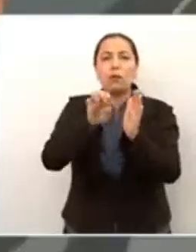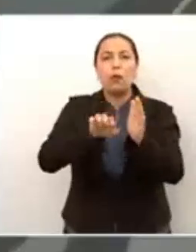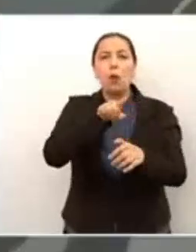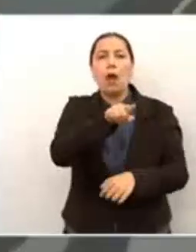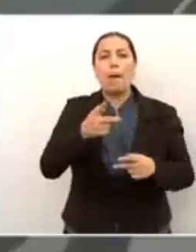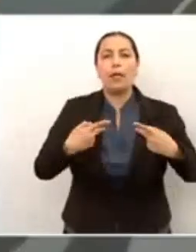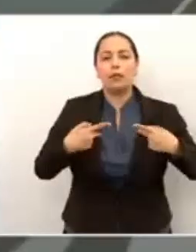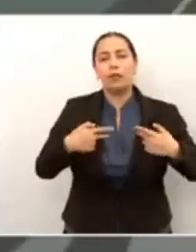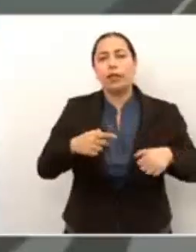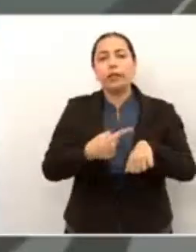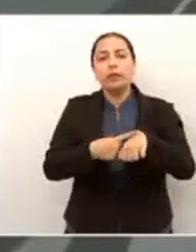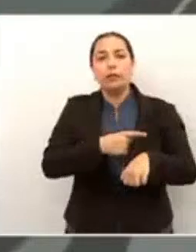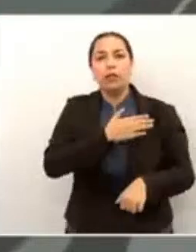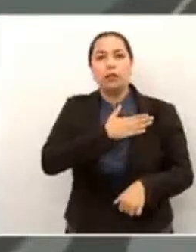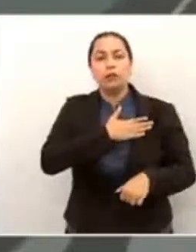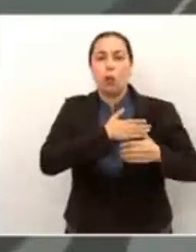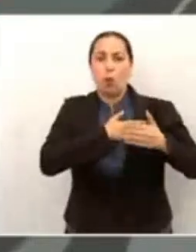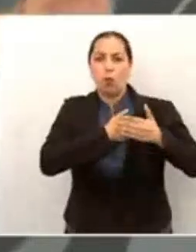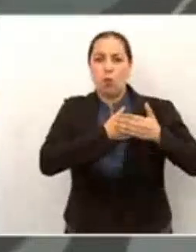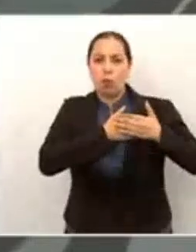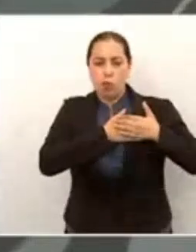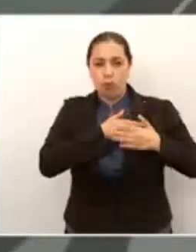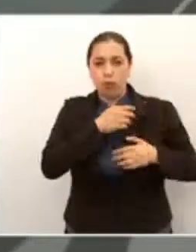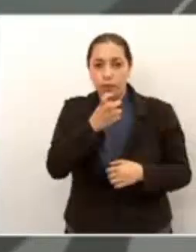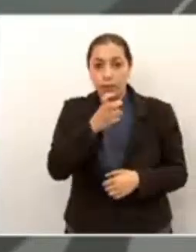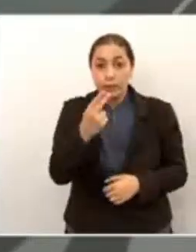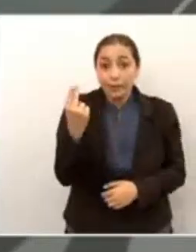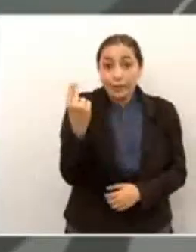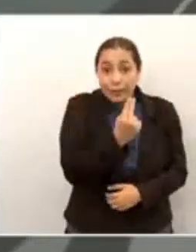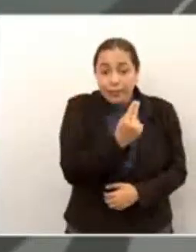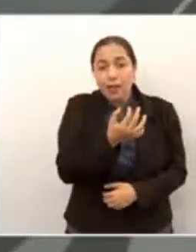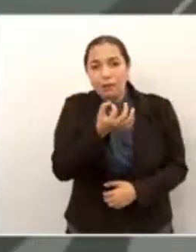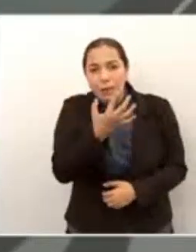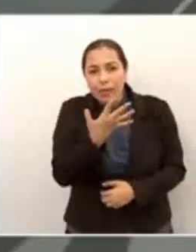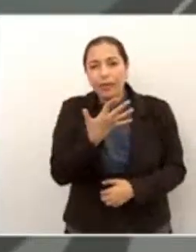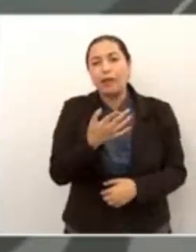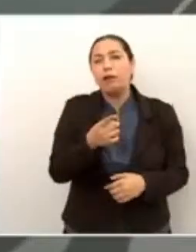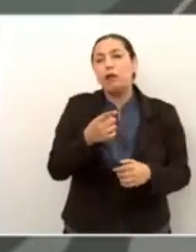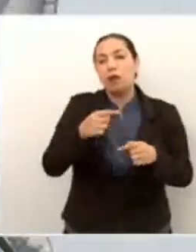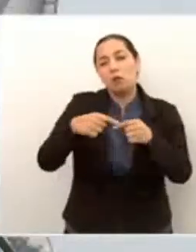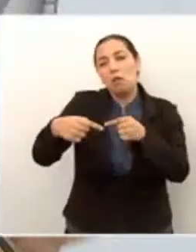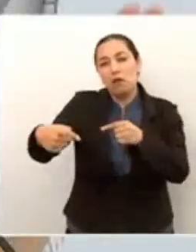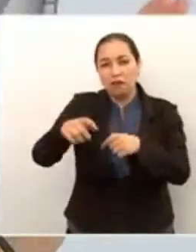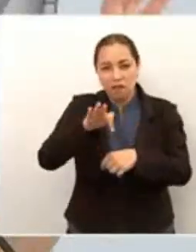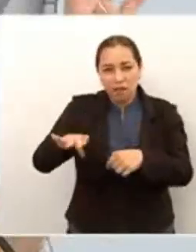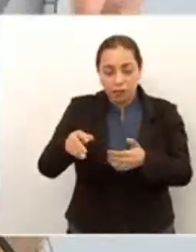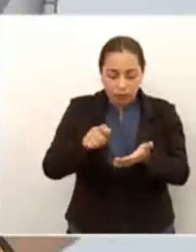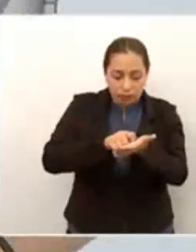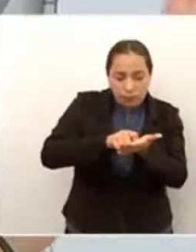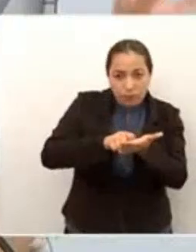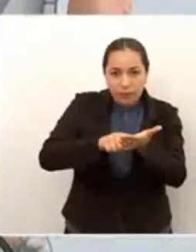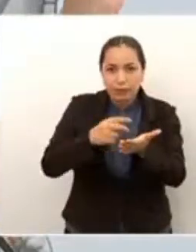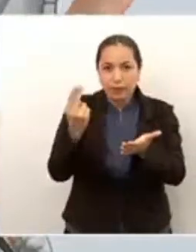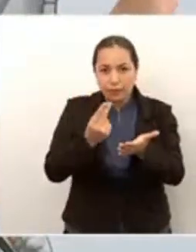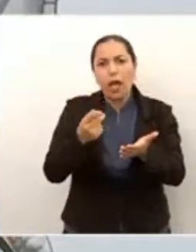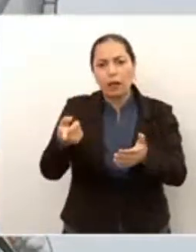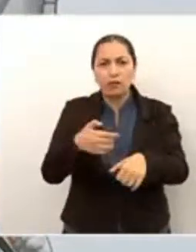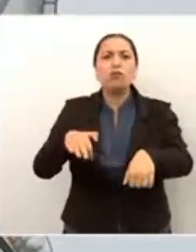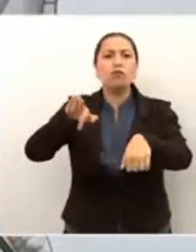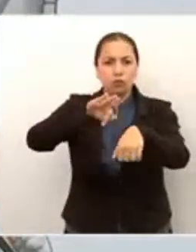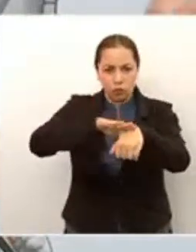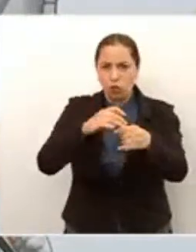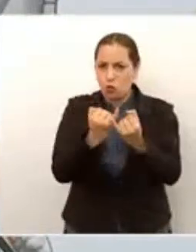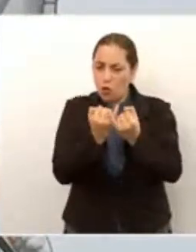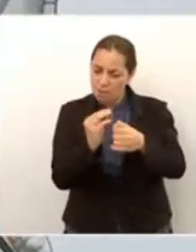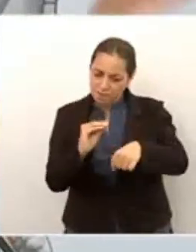que requiere un medicamento cada determinado tiempo, vamos a poner farmacias del bienestar en